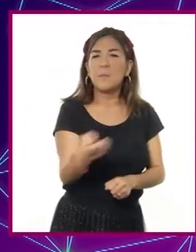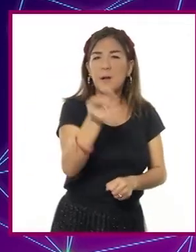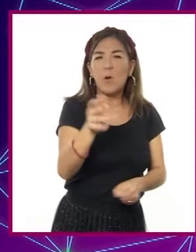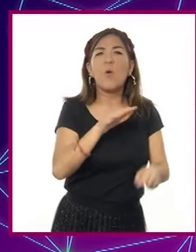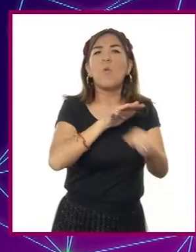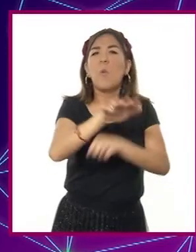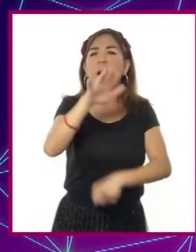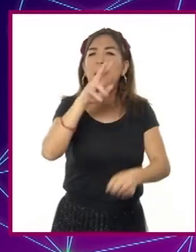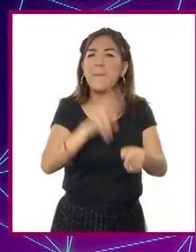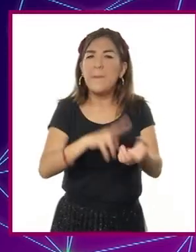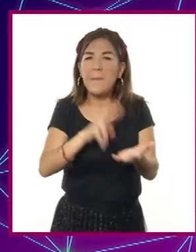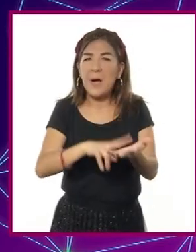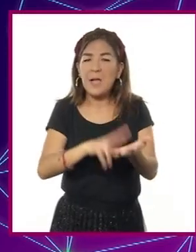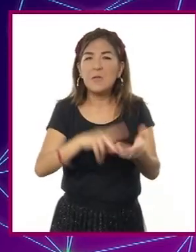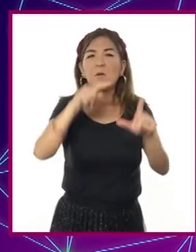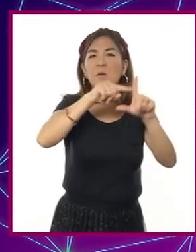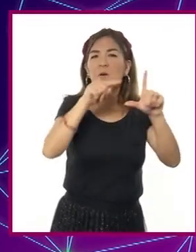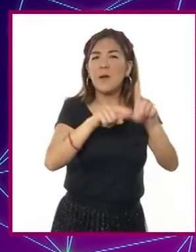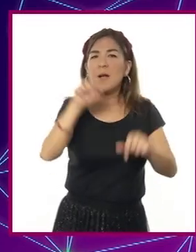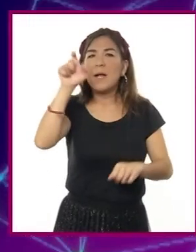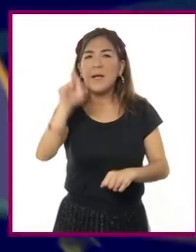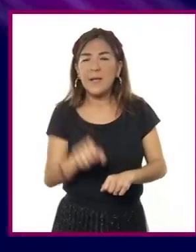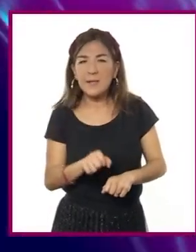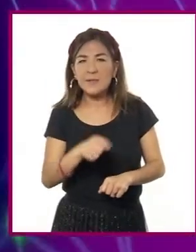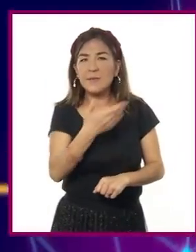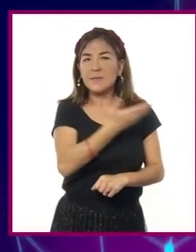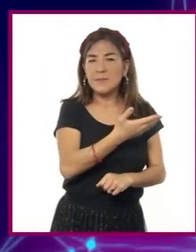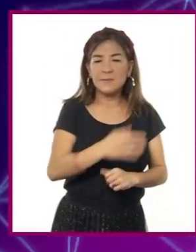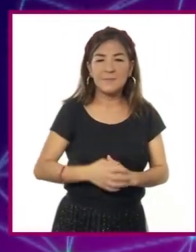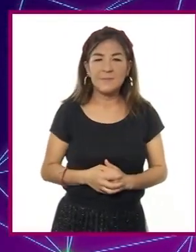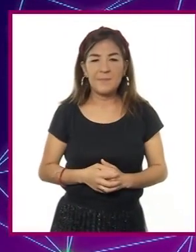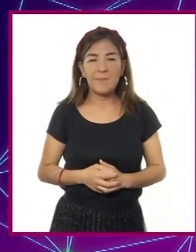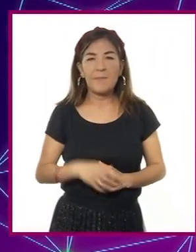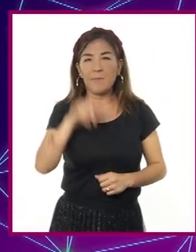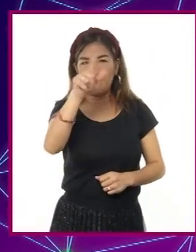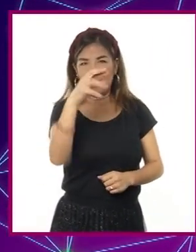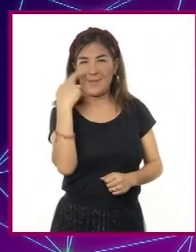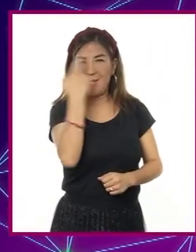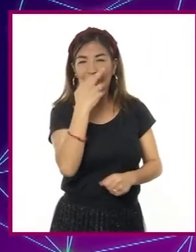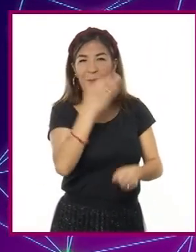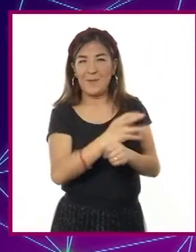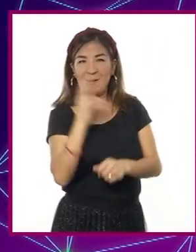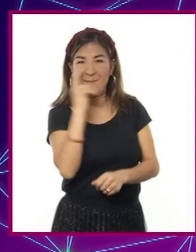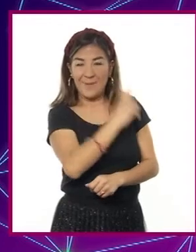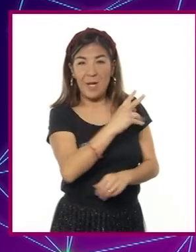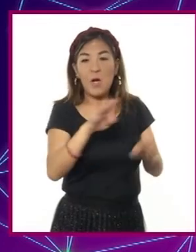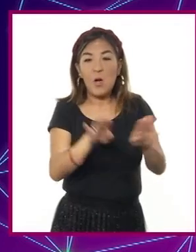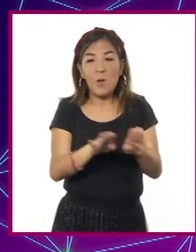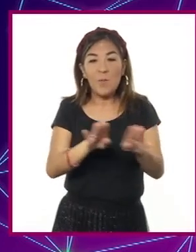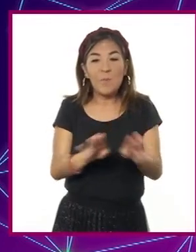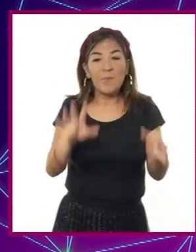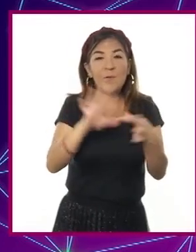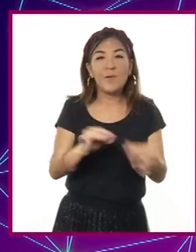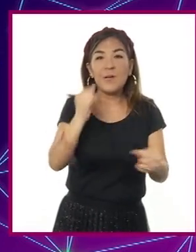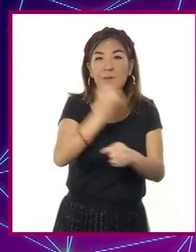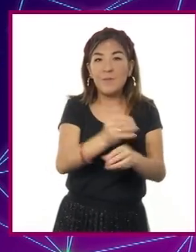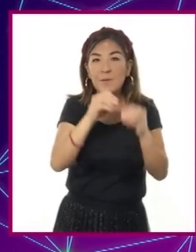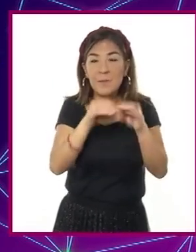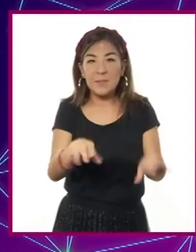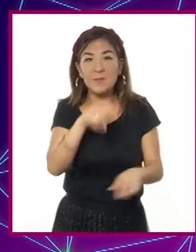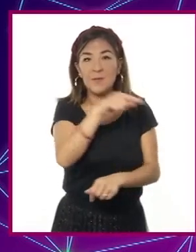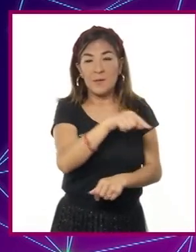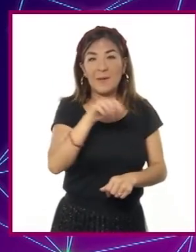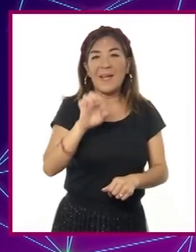del ángulo X en el vértice D? Analizando el diagrama y empleando la información que se obtiene del